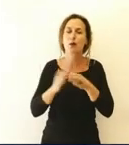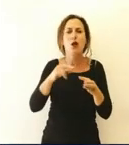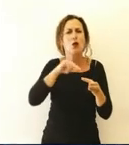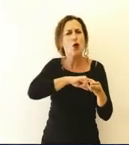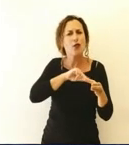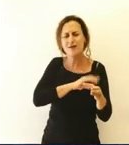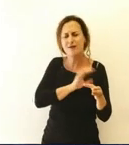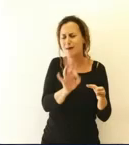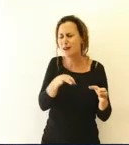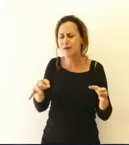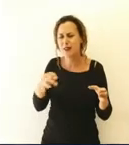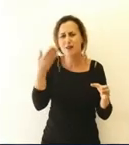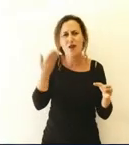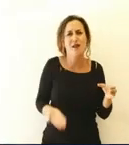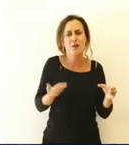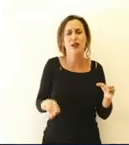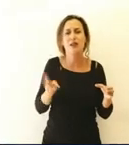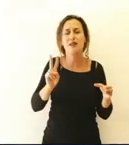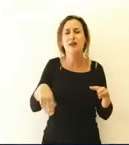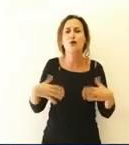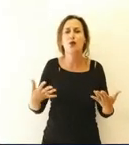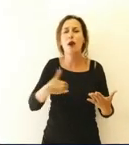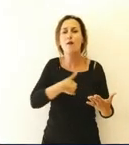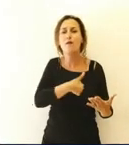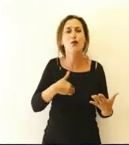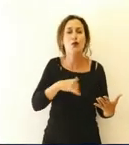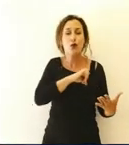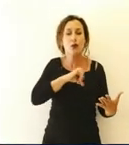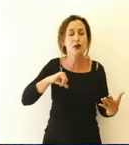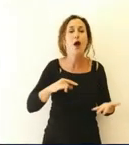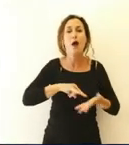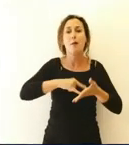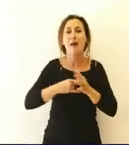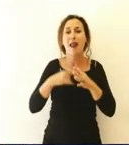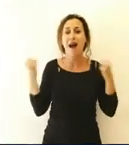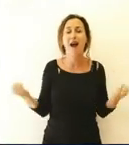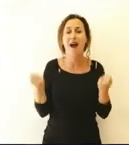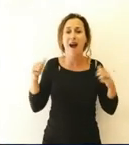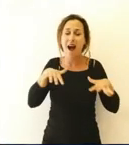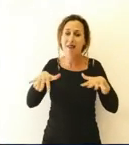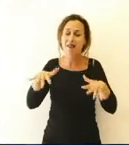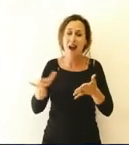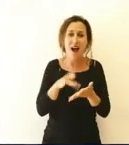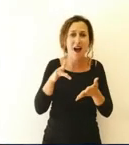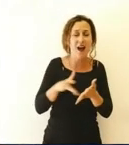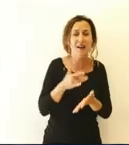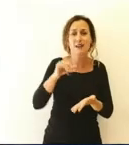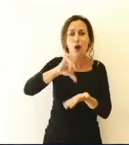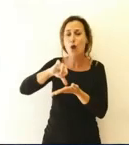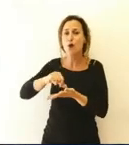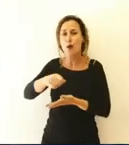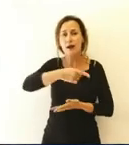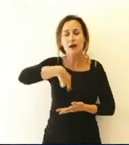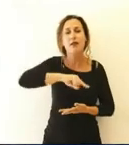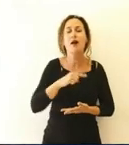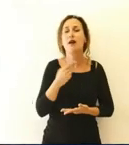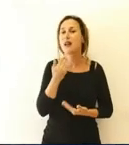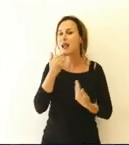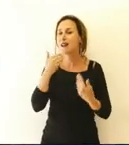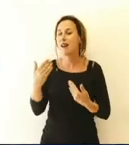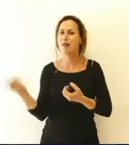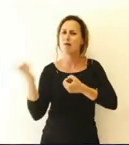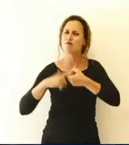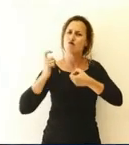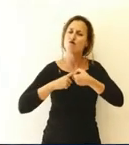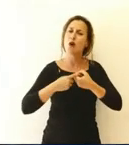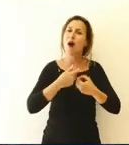importancia de su papel individual. El Plan de Acción para la Agenda Urbana de TIA ha contado con la participación ciudadana, invitando a